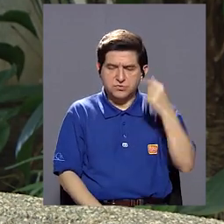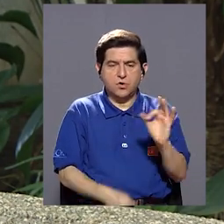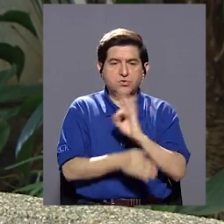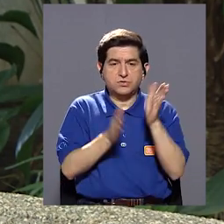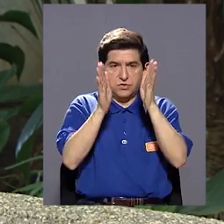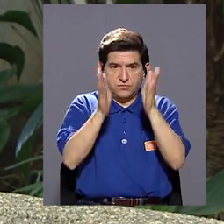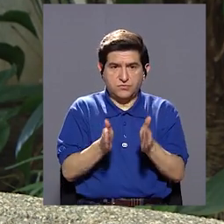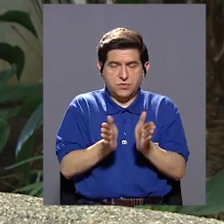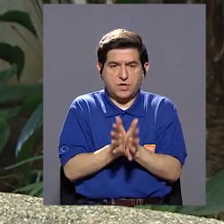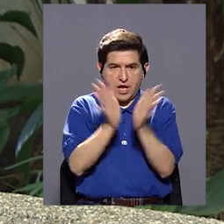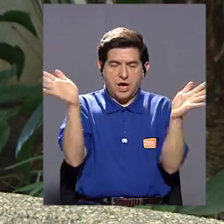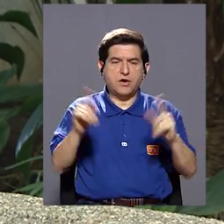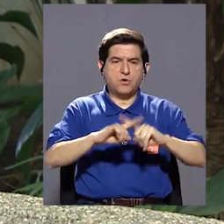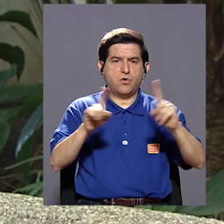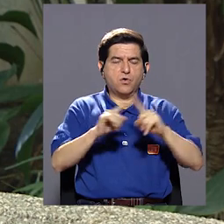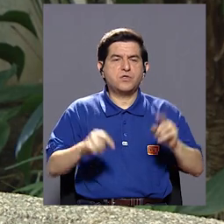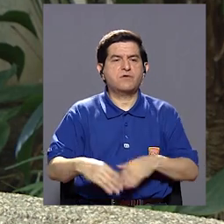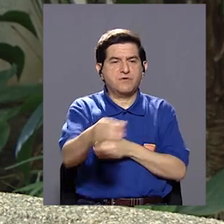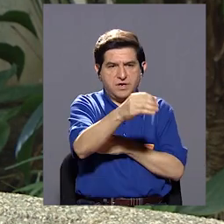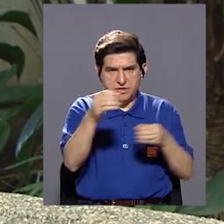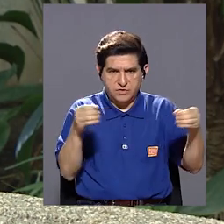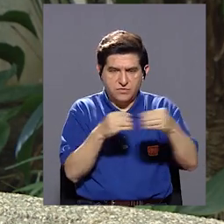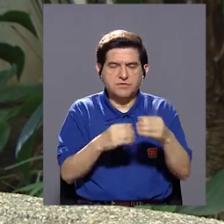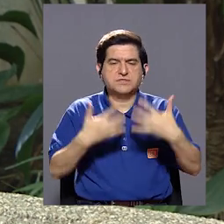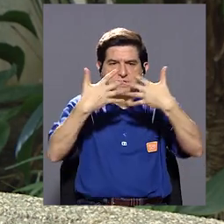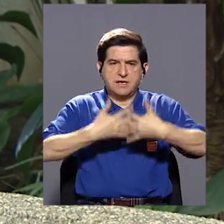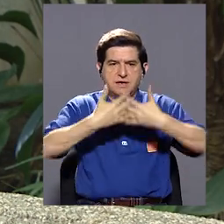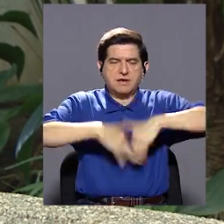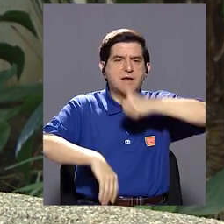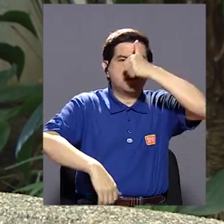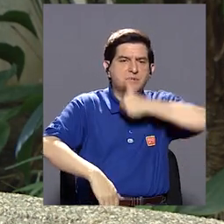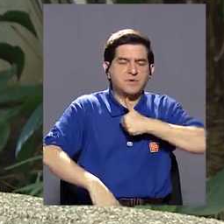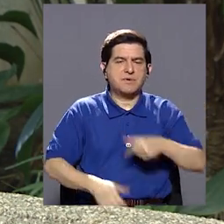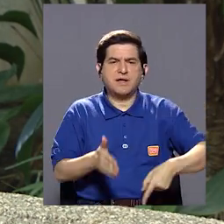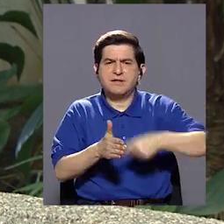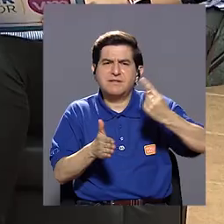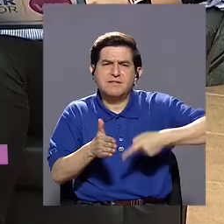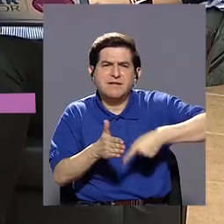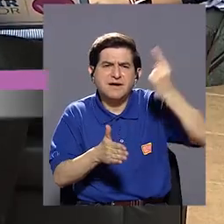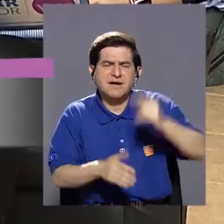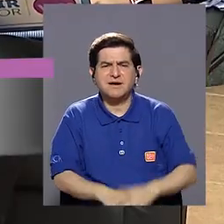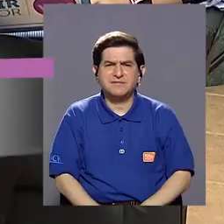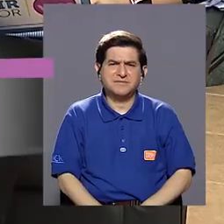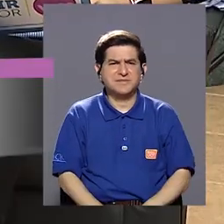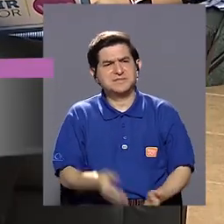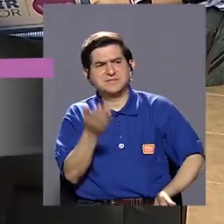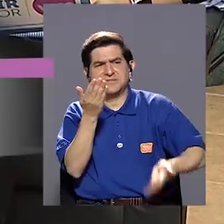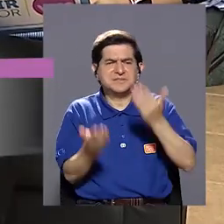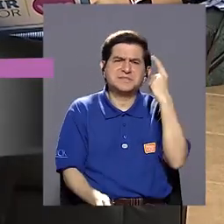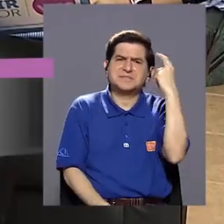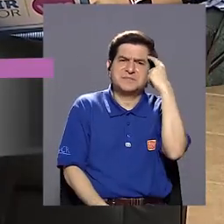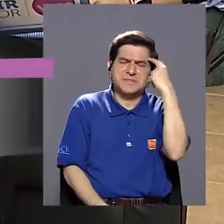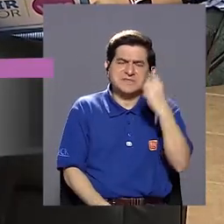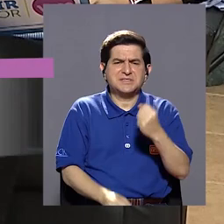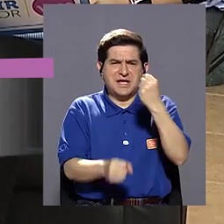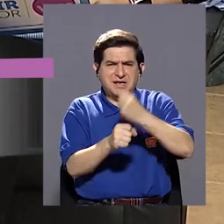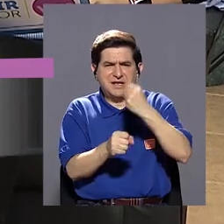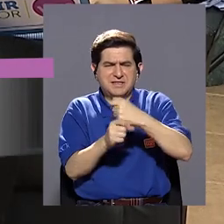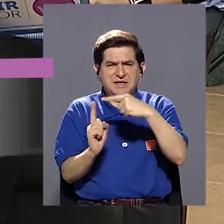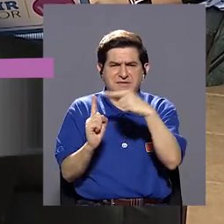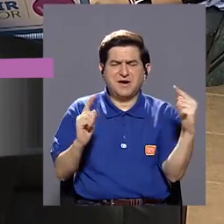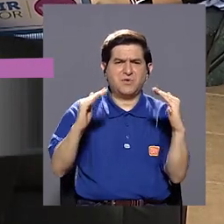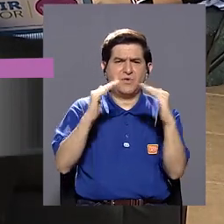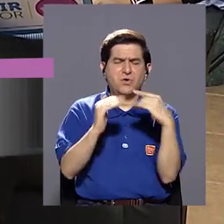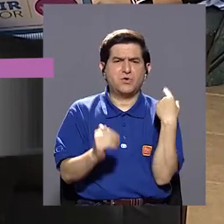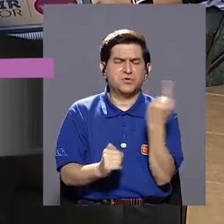el caso de un funcionario público o alguna otra sucursal de una empresa privada. Uh-huh. Sí, a veces cuando pensamos